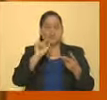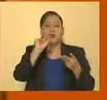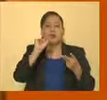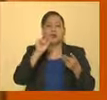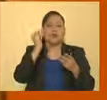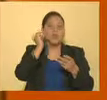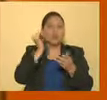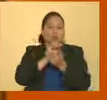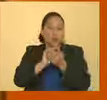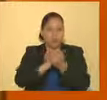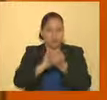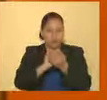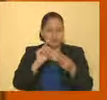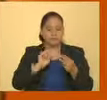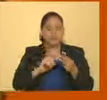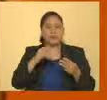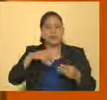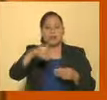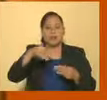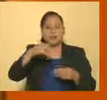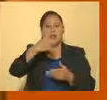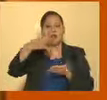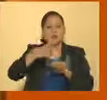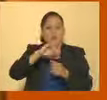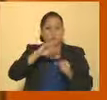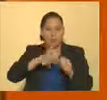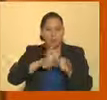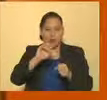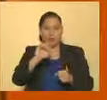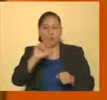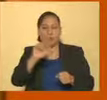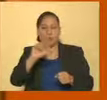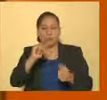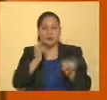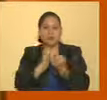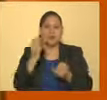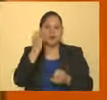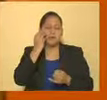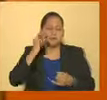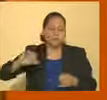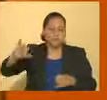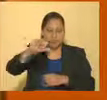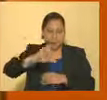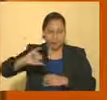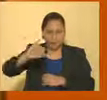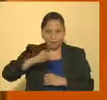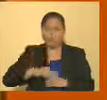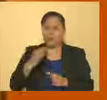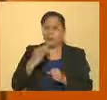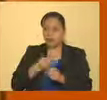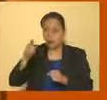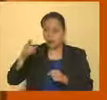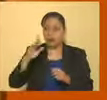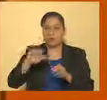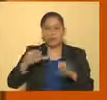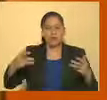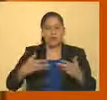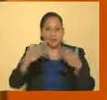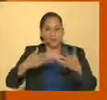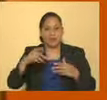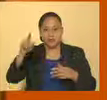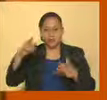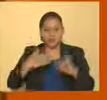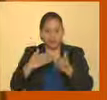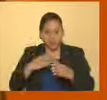orégano. Excelente. Y lo vamos a aderezar con aceite de oliva y vinagre balsámico. Uh-huh. A ti te va a tocar hacer la ensalada hoy, si claro, está bien.